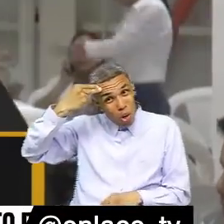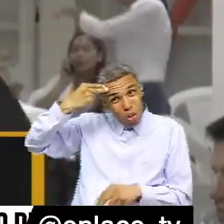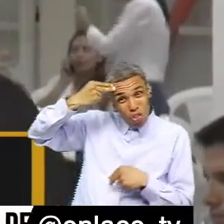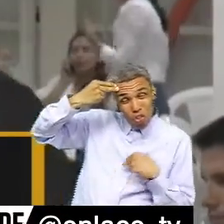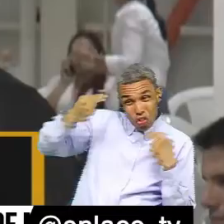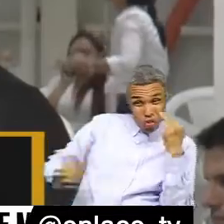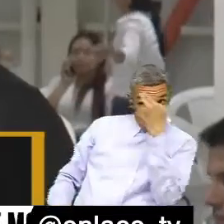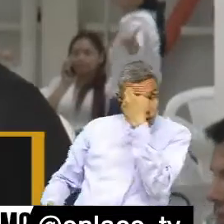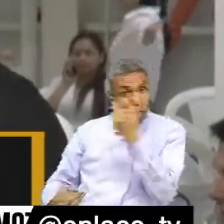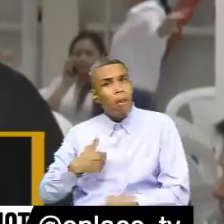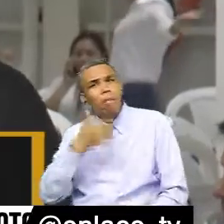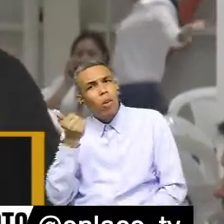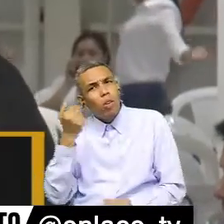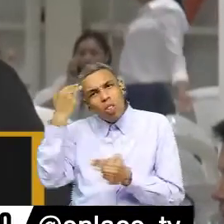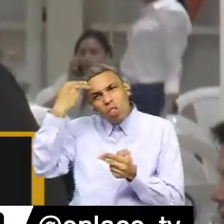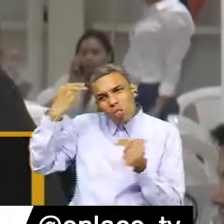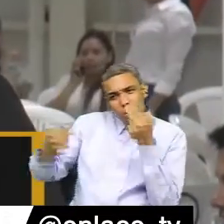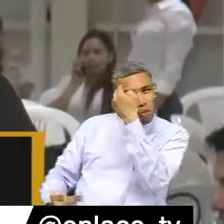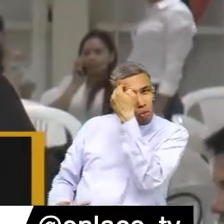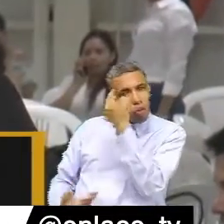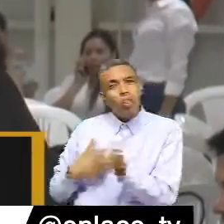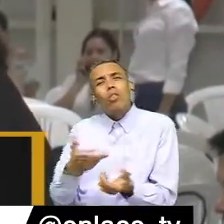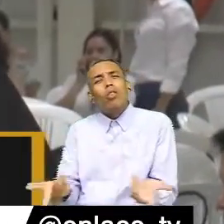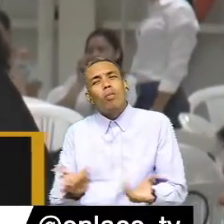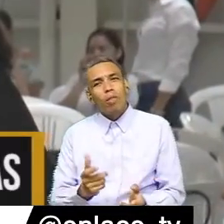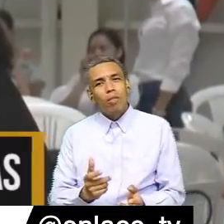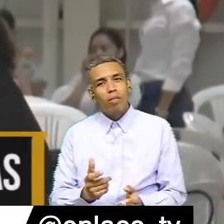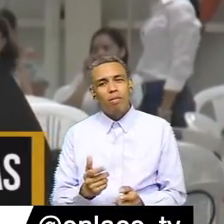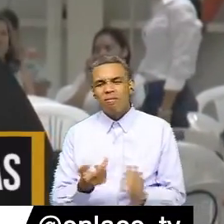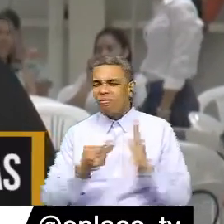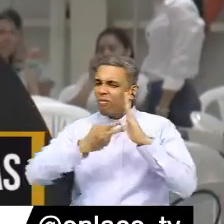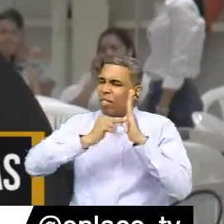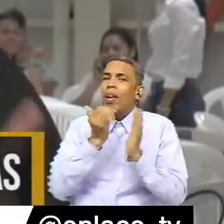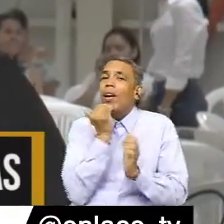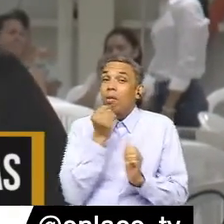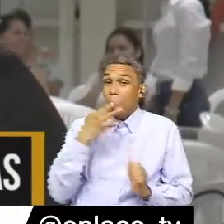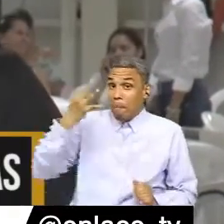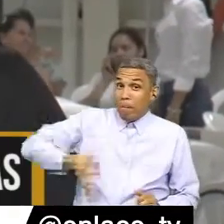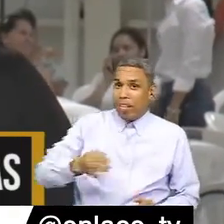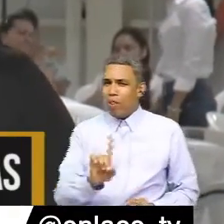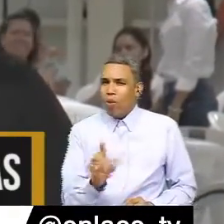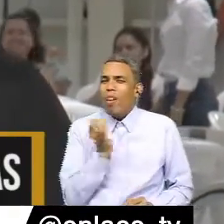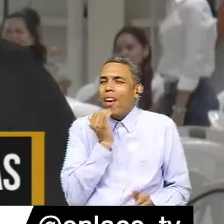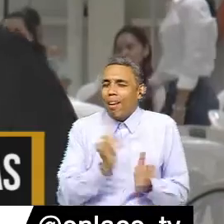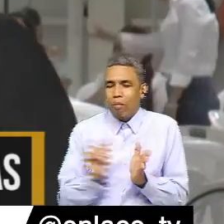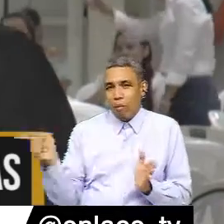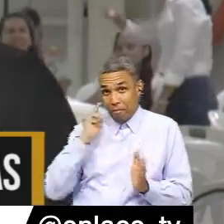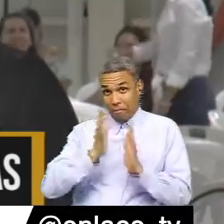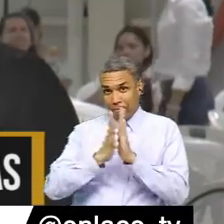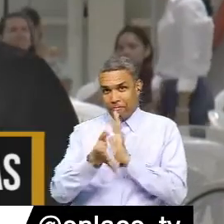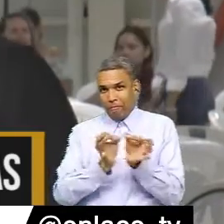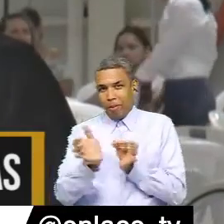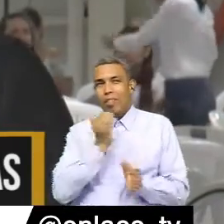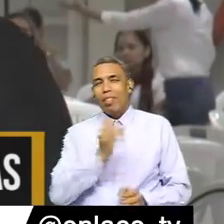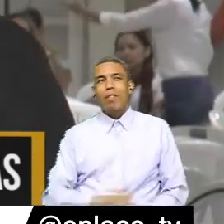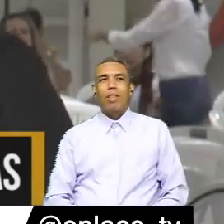recordarle a los profesores que lo ideal en la vida es convertir nuestra profesión en nuestra vocación